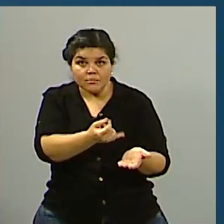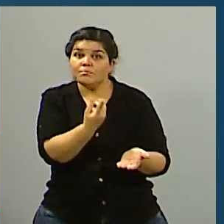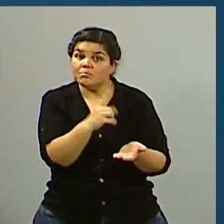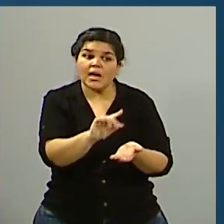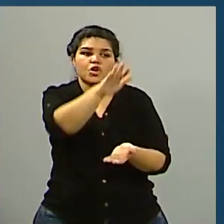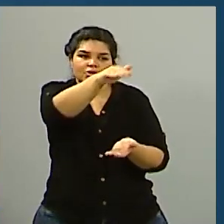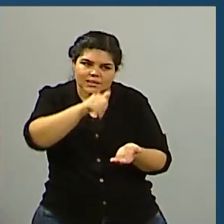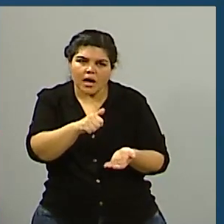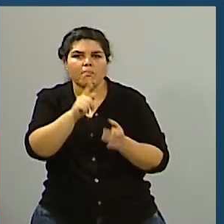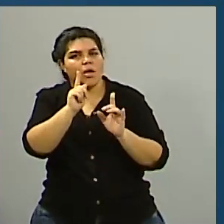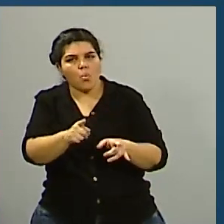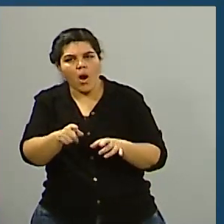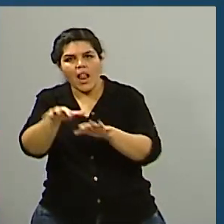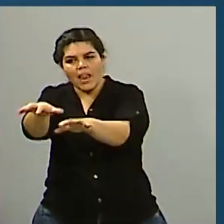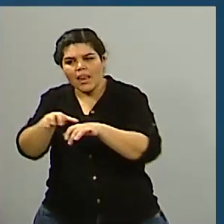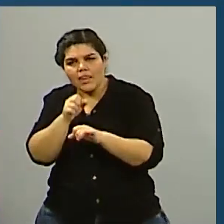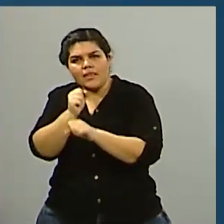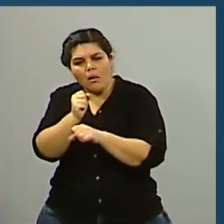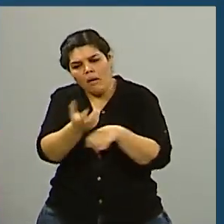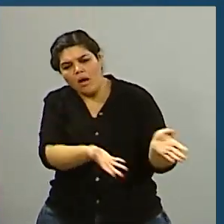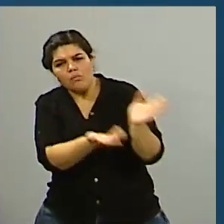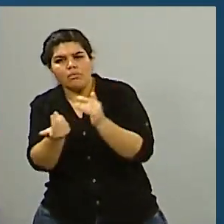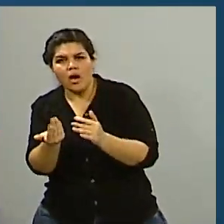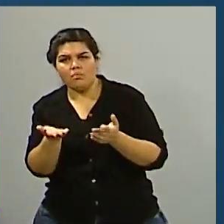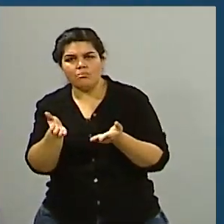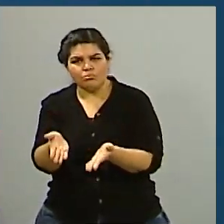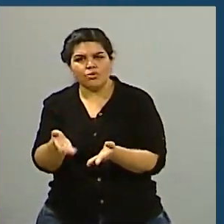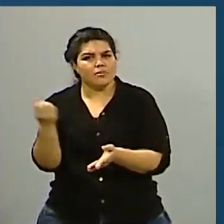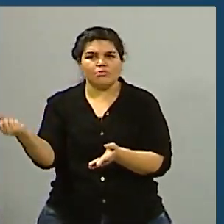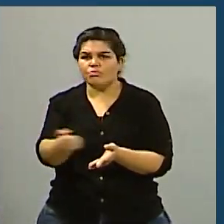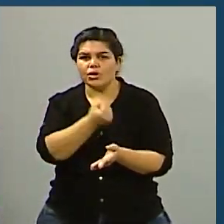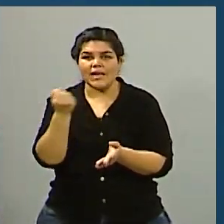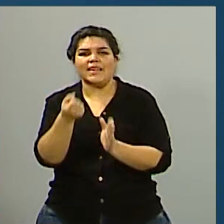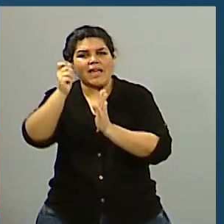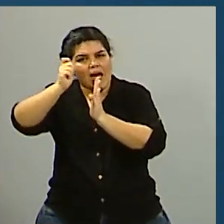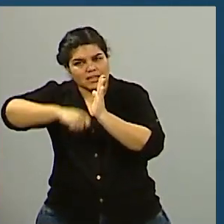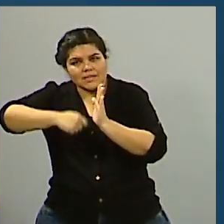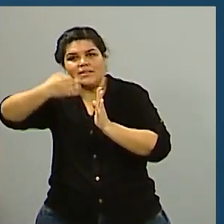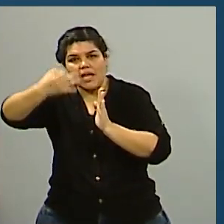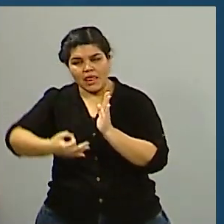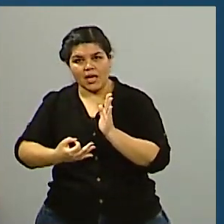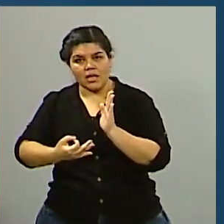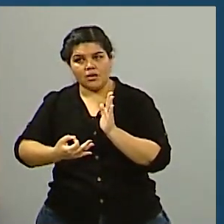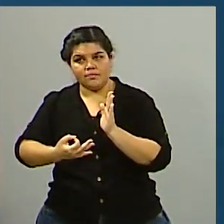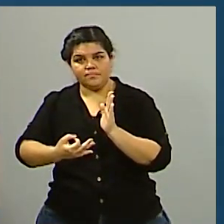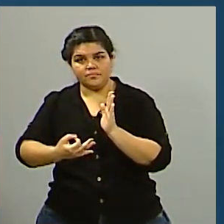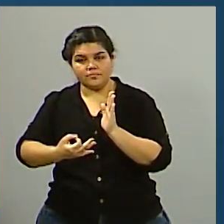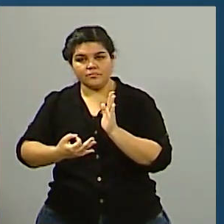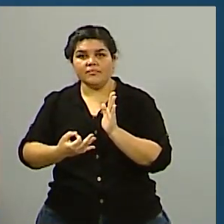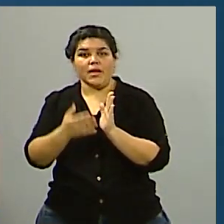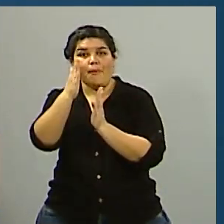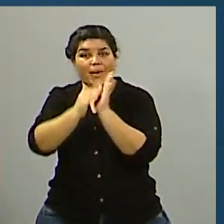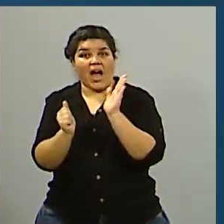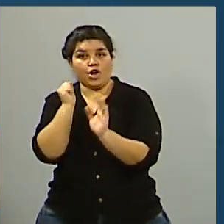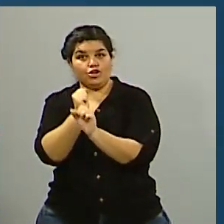que se preste la mano de obra laboral, se acceda a inscribirse, se le pueda dar de alta y que a su vez